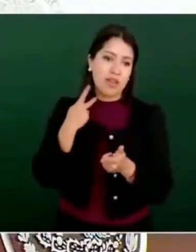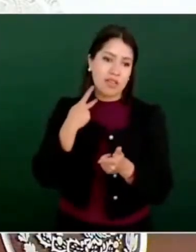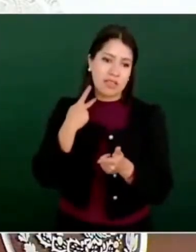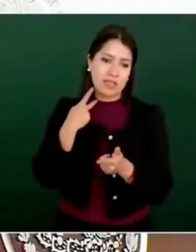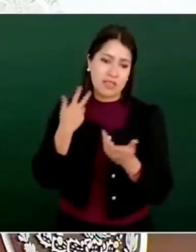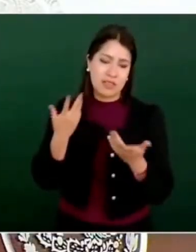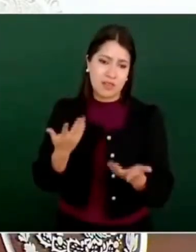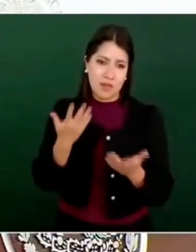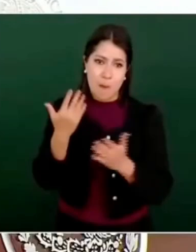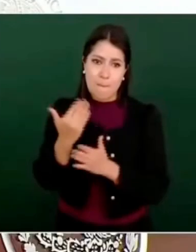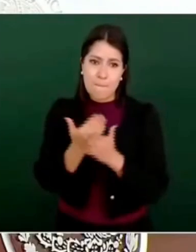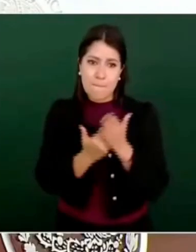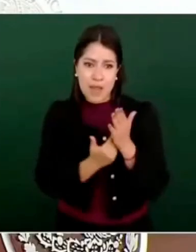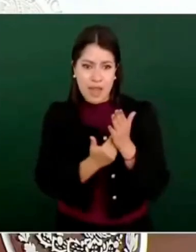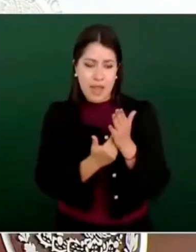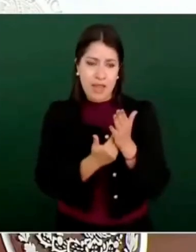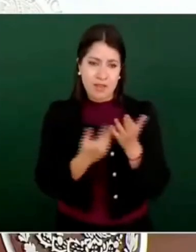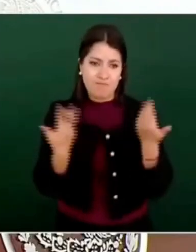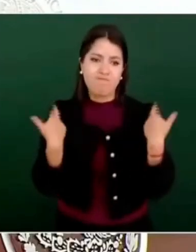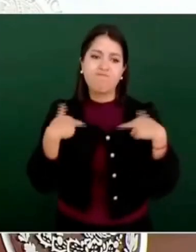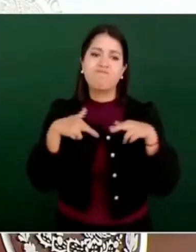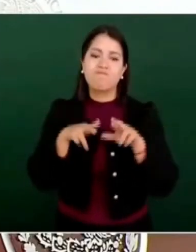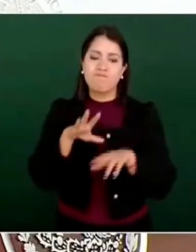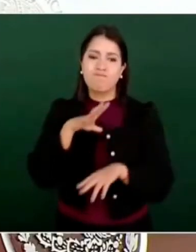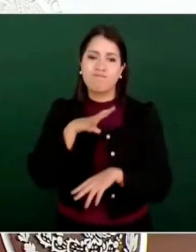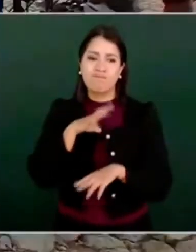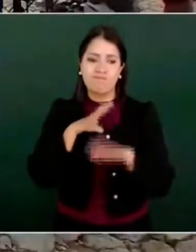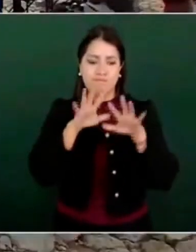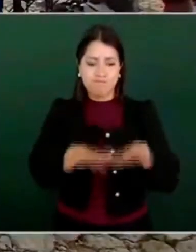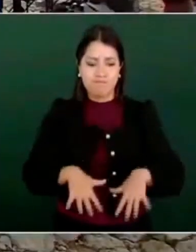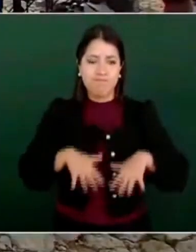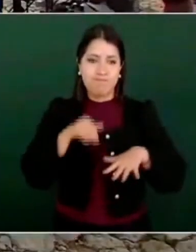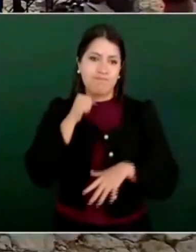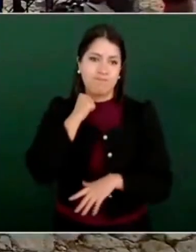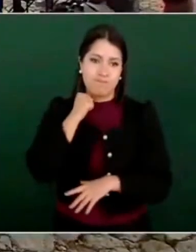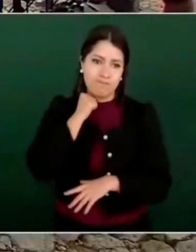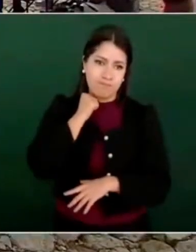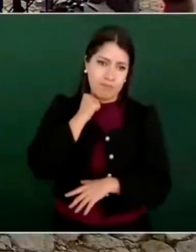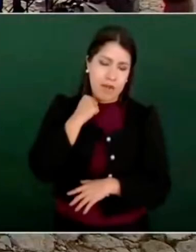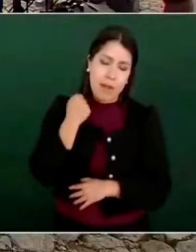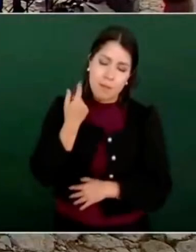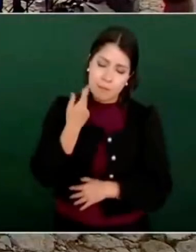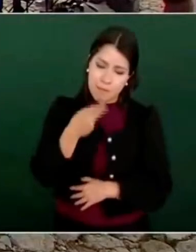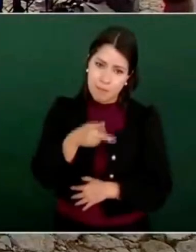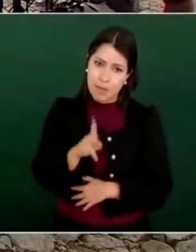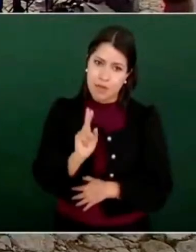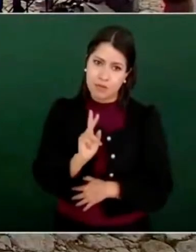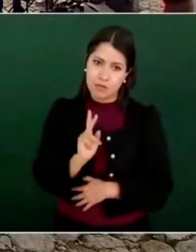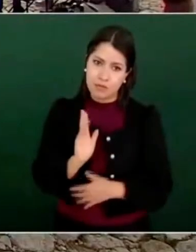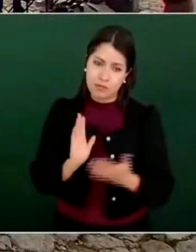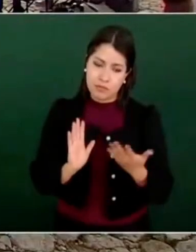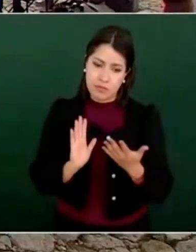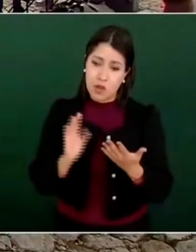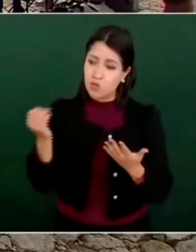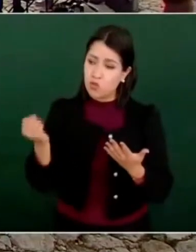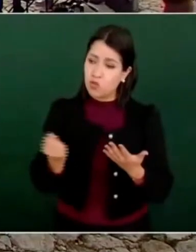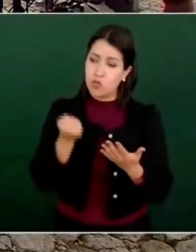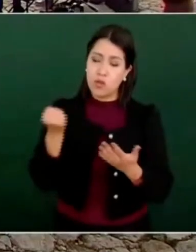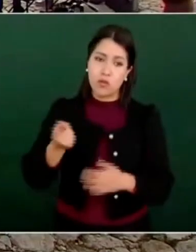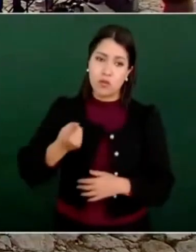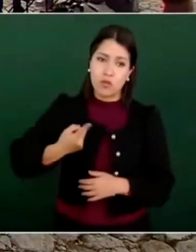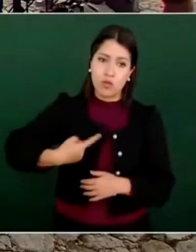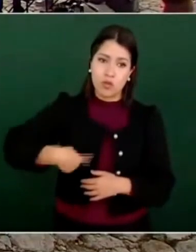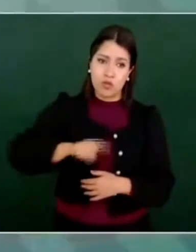Cámara de Representantes. Sin embargo, para fortuna nuestra, ya